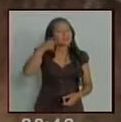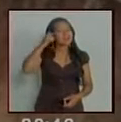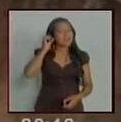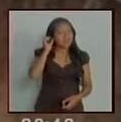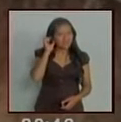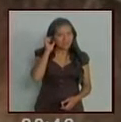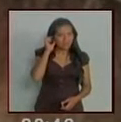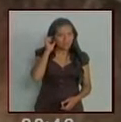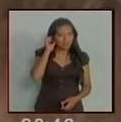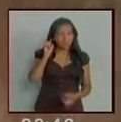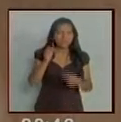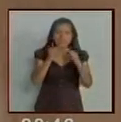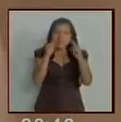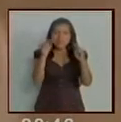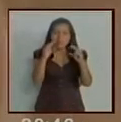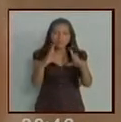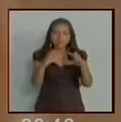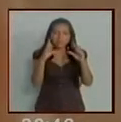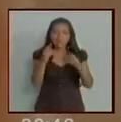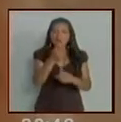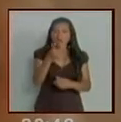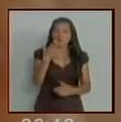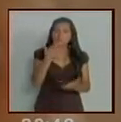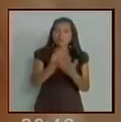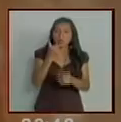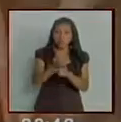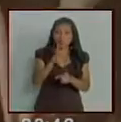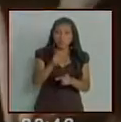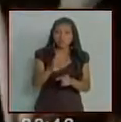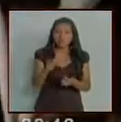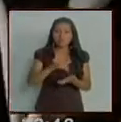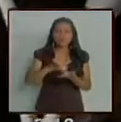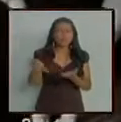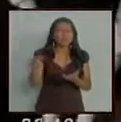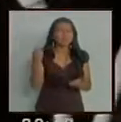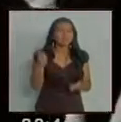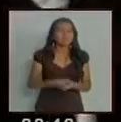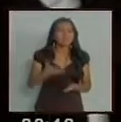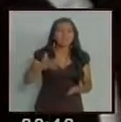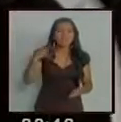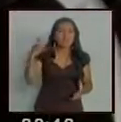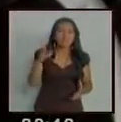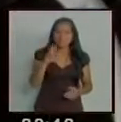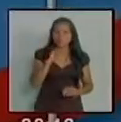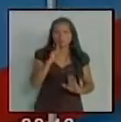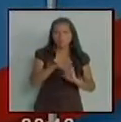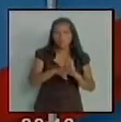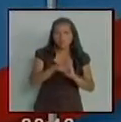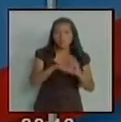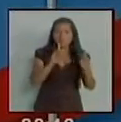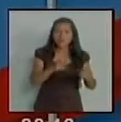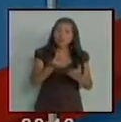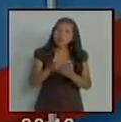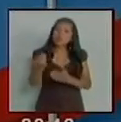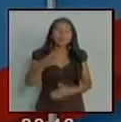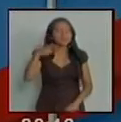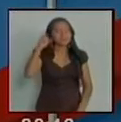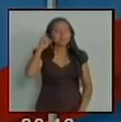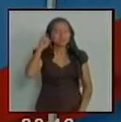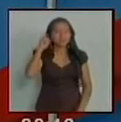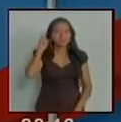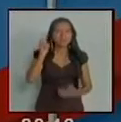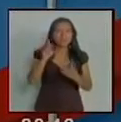indicado, se puede gastar un montón de dinero porque no son baratos, los que sí sirven no son baratos, y el paciente compra el audífono y se calcula